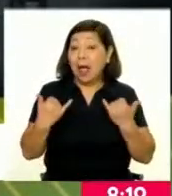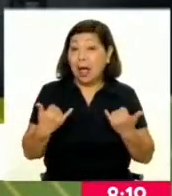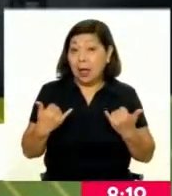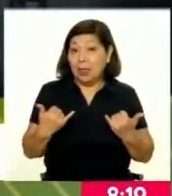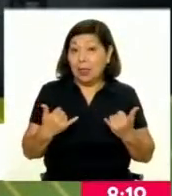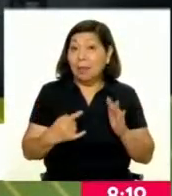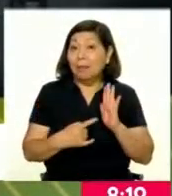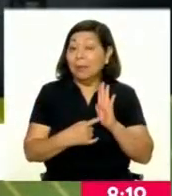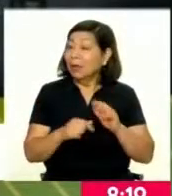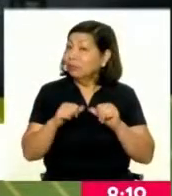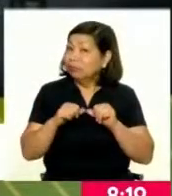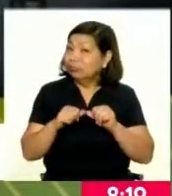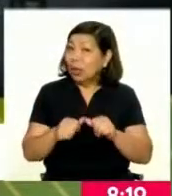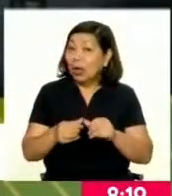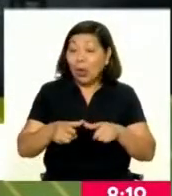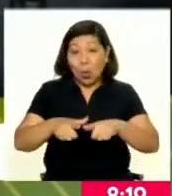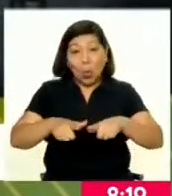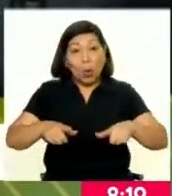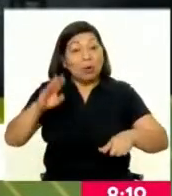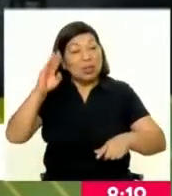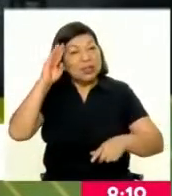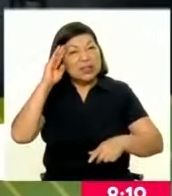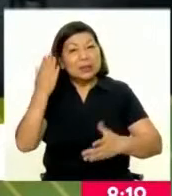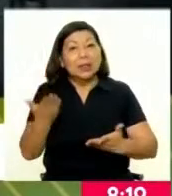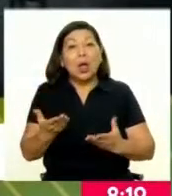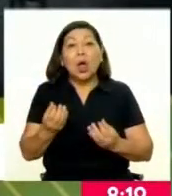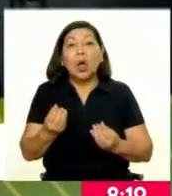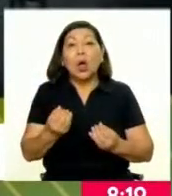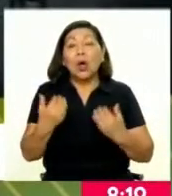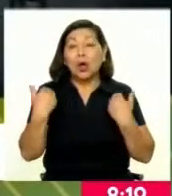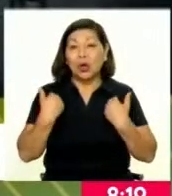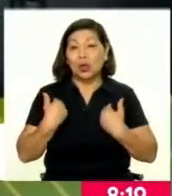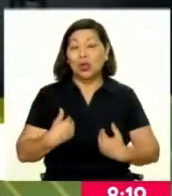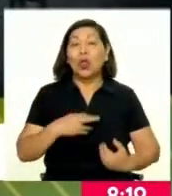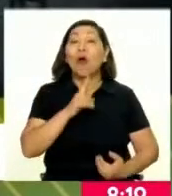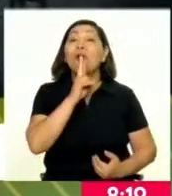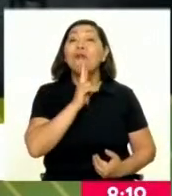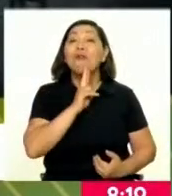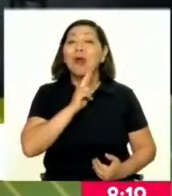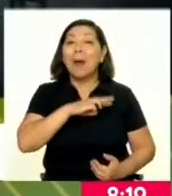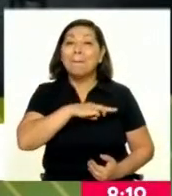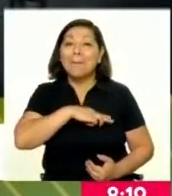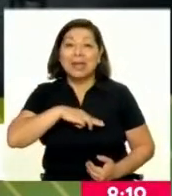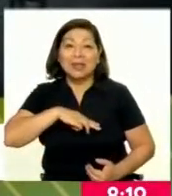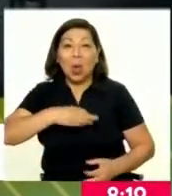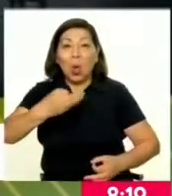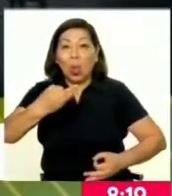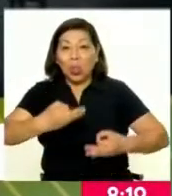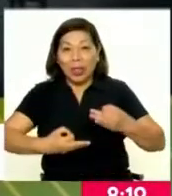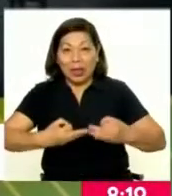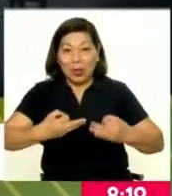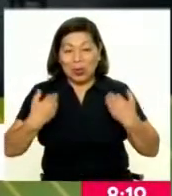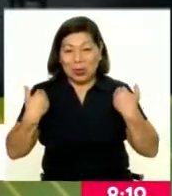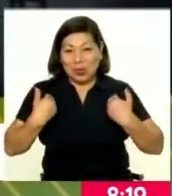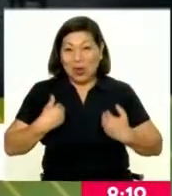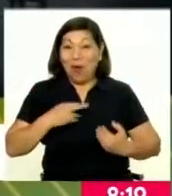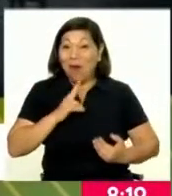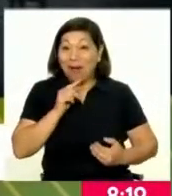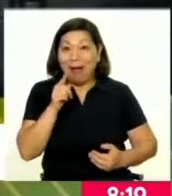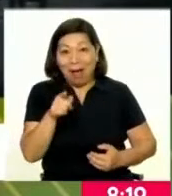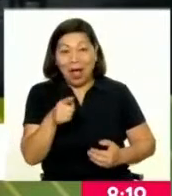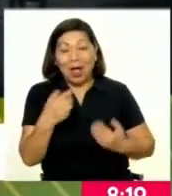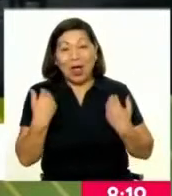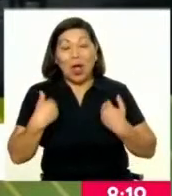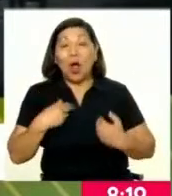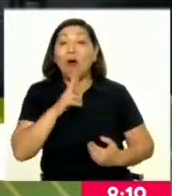contexto presencia permanente en las comisarías. Nos pueden identificar por los chalecos rojos del Ministerio de Justicia, ¿no? Defensa pública con